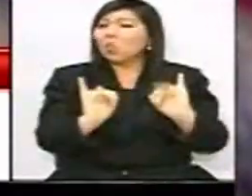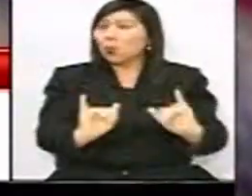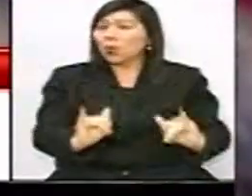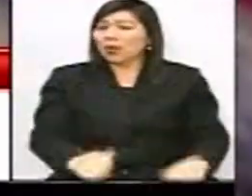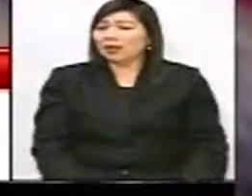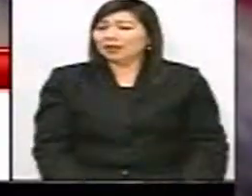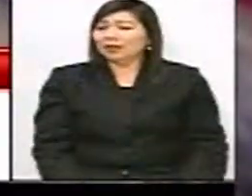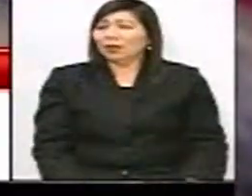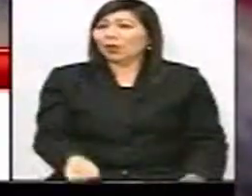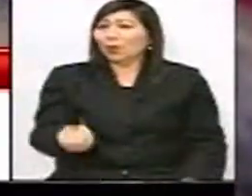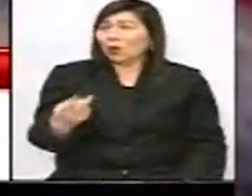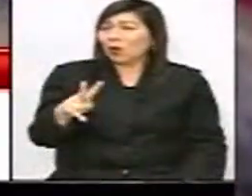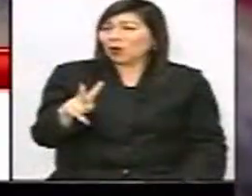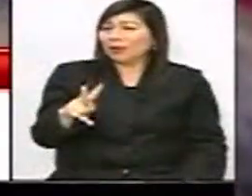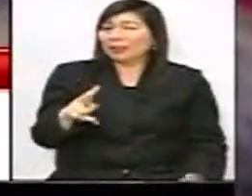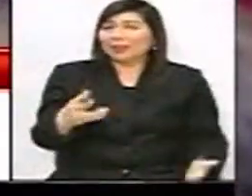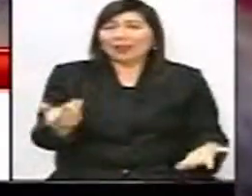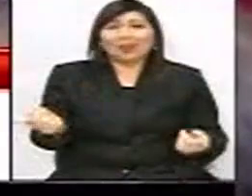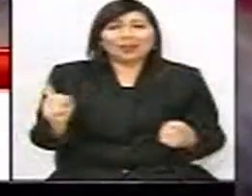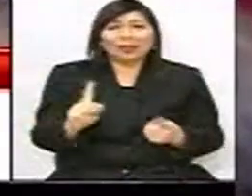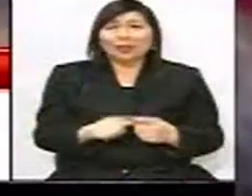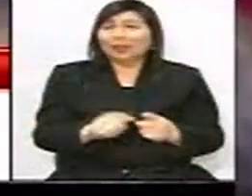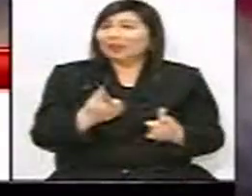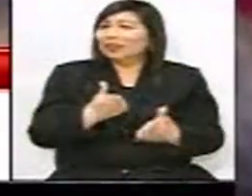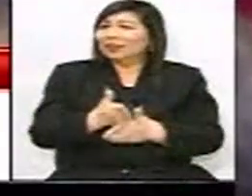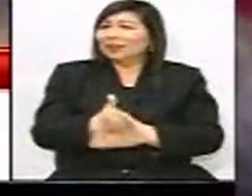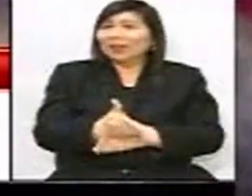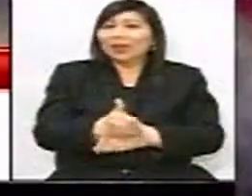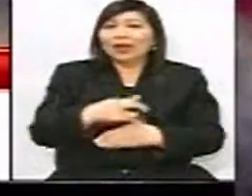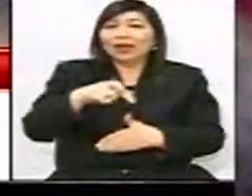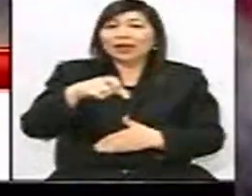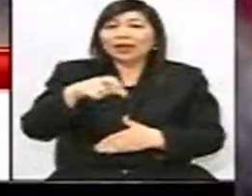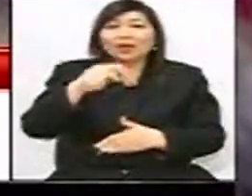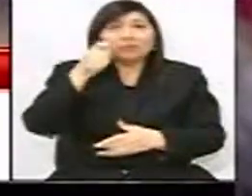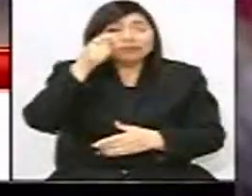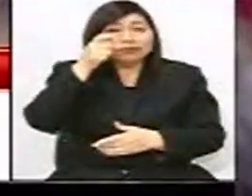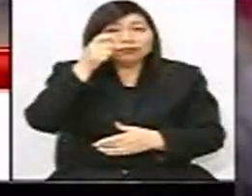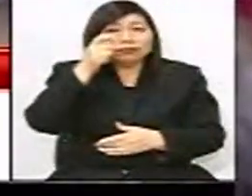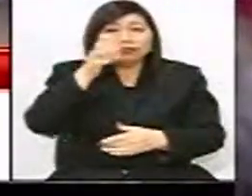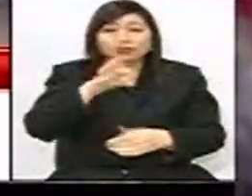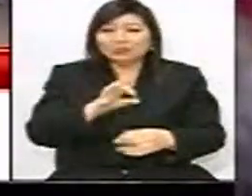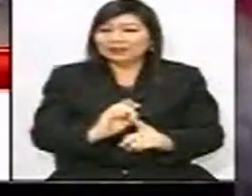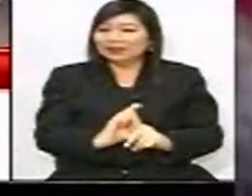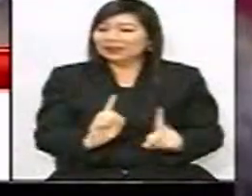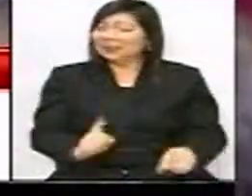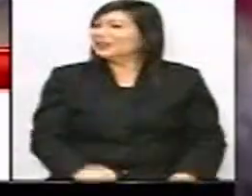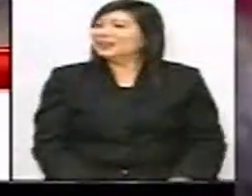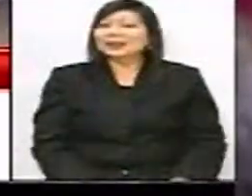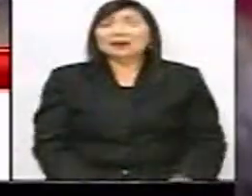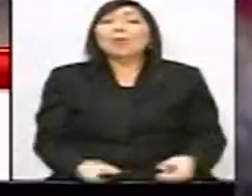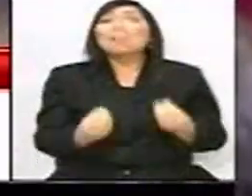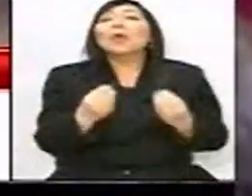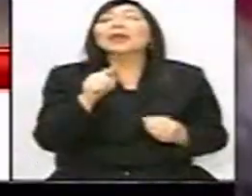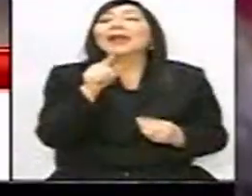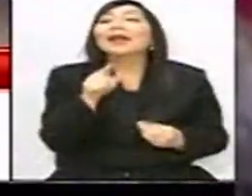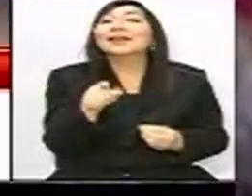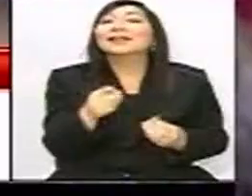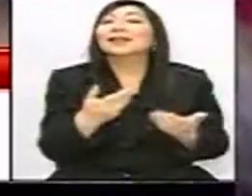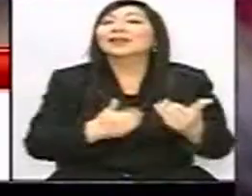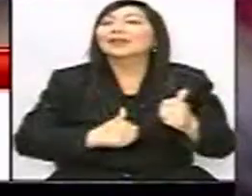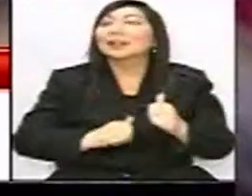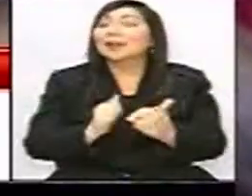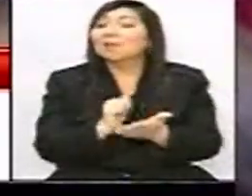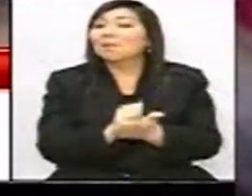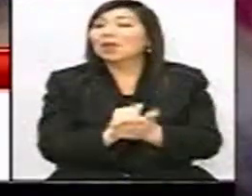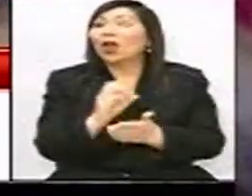Y ya subió el peaje. Y ya no va hasta Ricardo Palma, va hasta el puente Los Ángeles. Porque así actúa